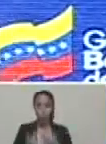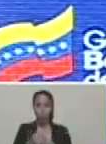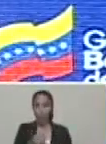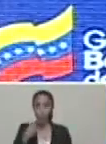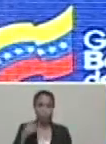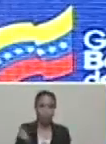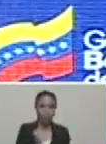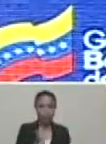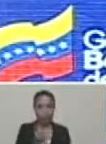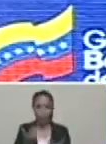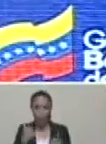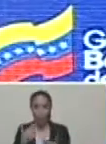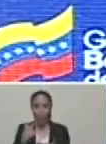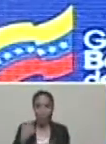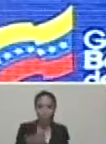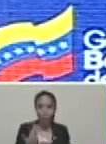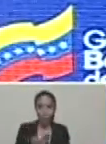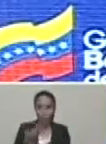nuestro trabajo científico,